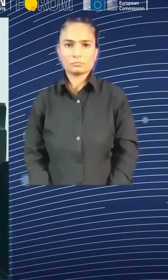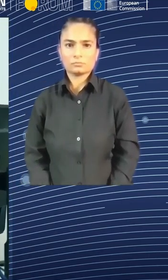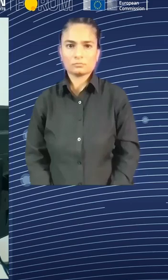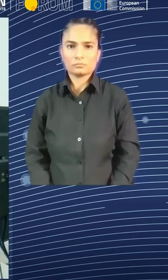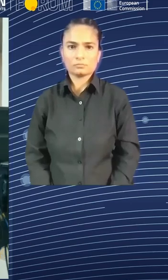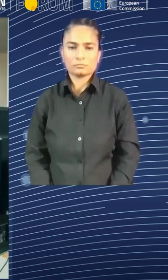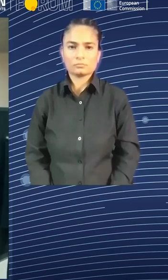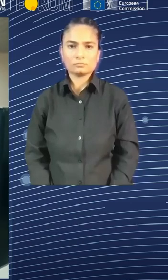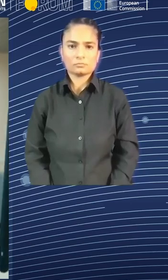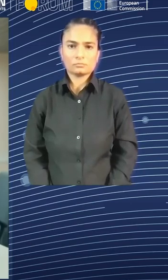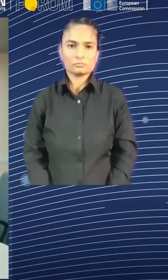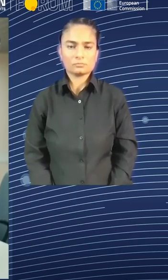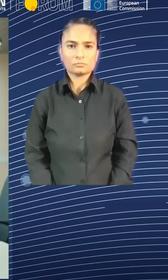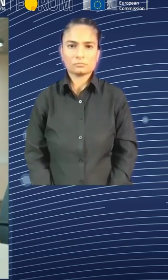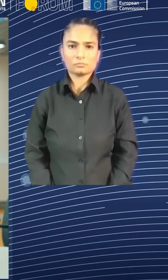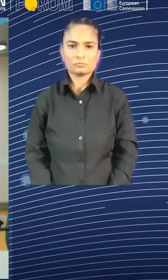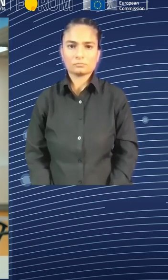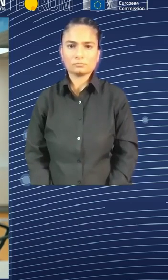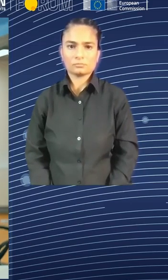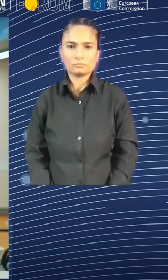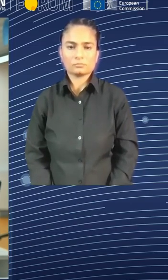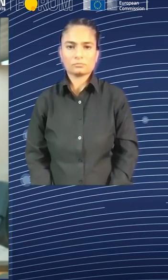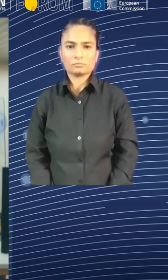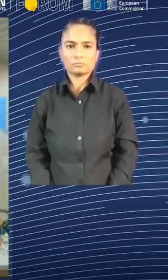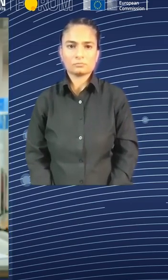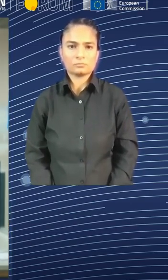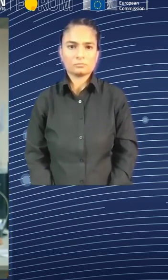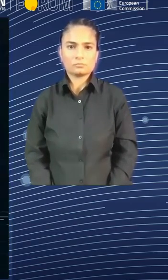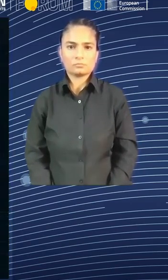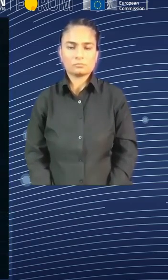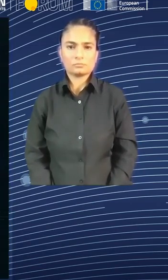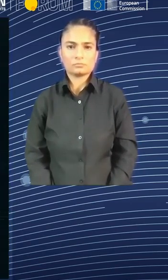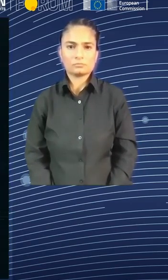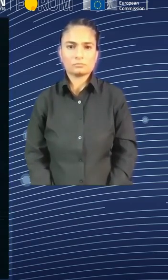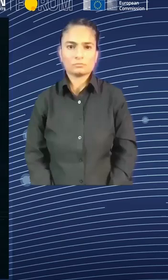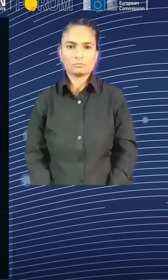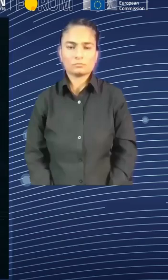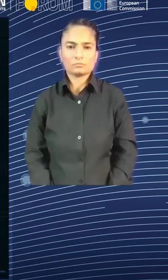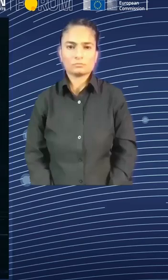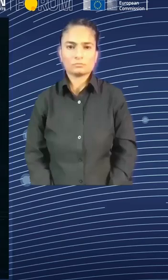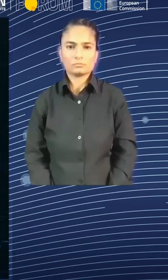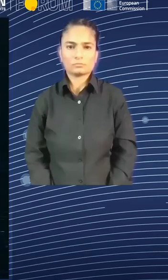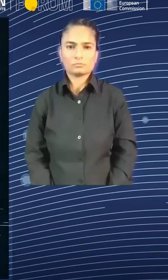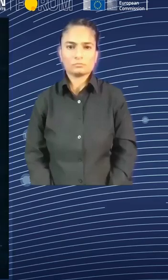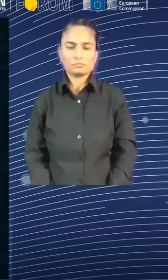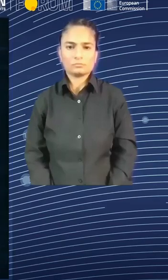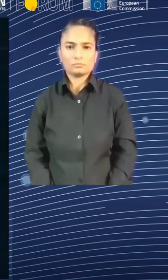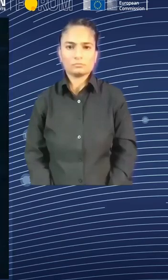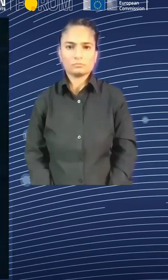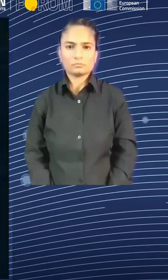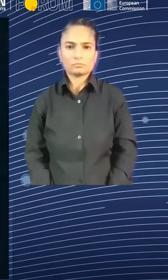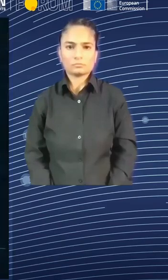EMI, EMPREGO INTELLIGENTE EANOVA, Ferramenta de Servicio Público de EMPREGO de Galicia, que utiliza inteligencia artificial para